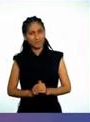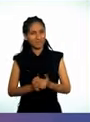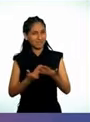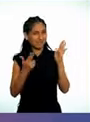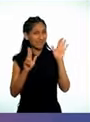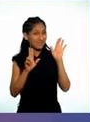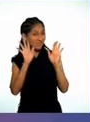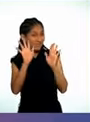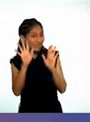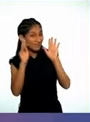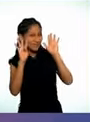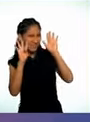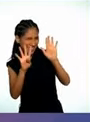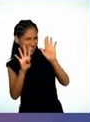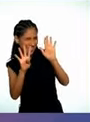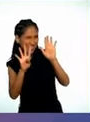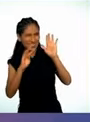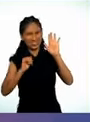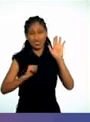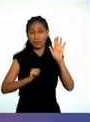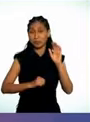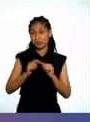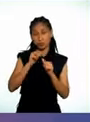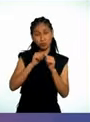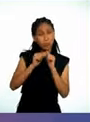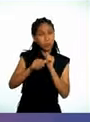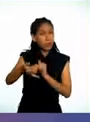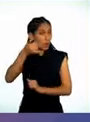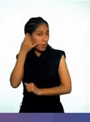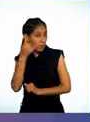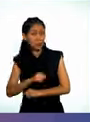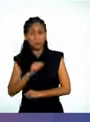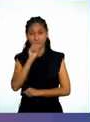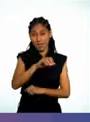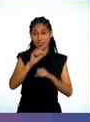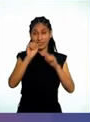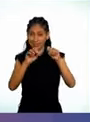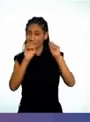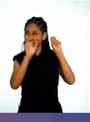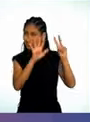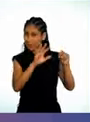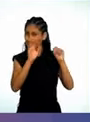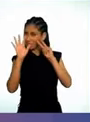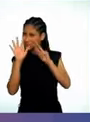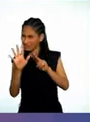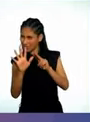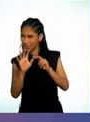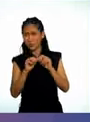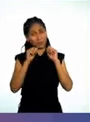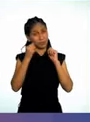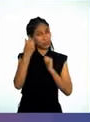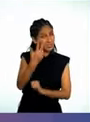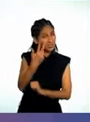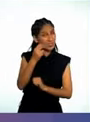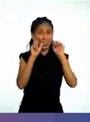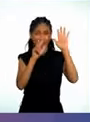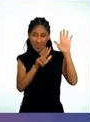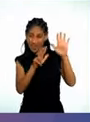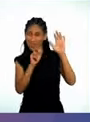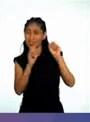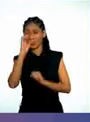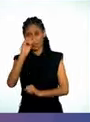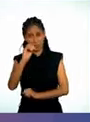no hay teléfono number five six seven seven y fight night